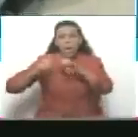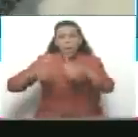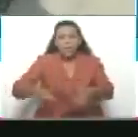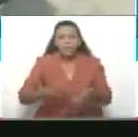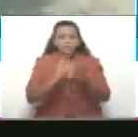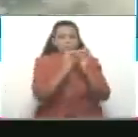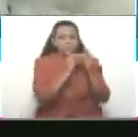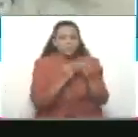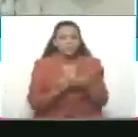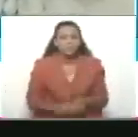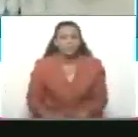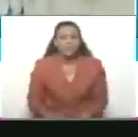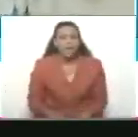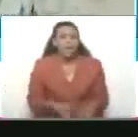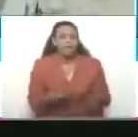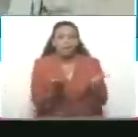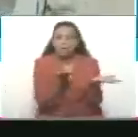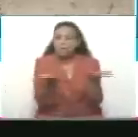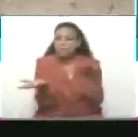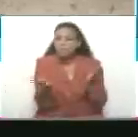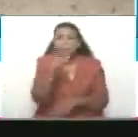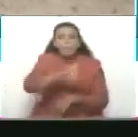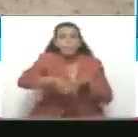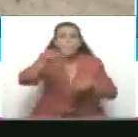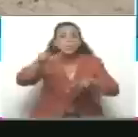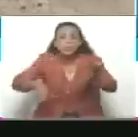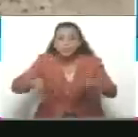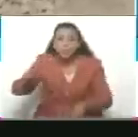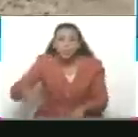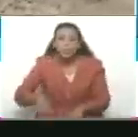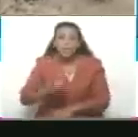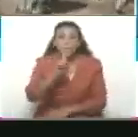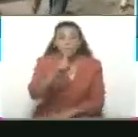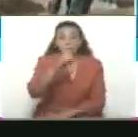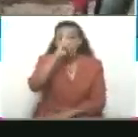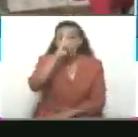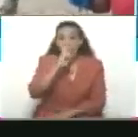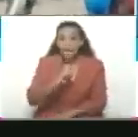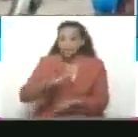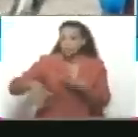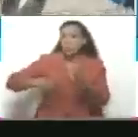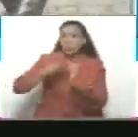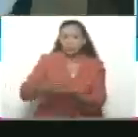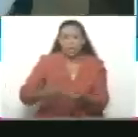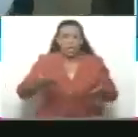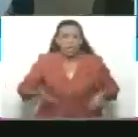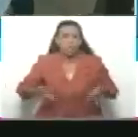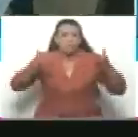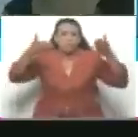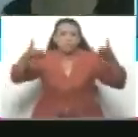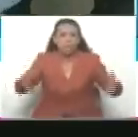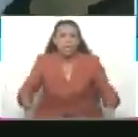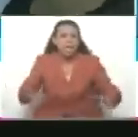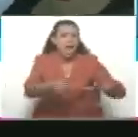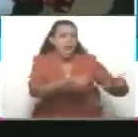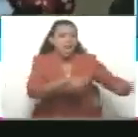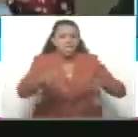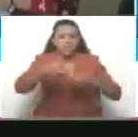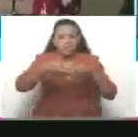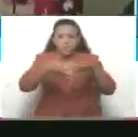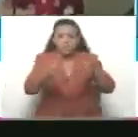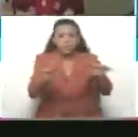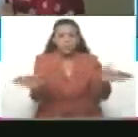recuperarlo ponerlo en pleno servicio y para el primer año de la tragedia entregarle el hospital general de la este